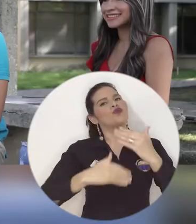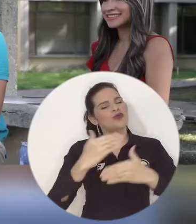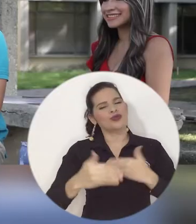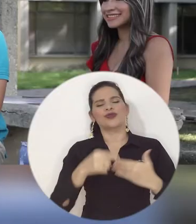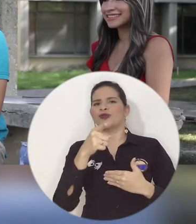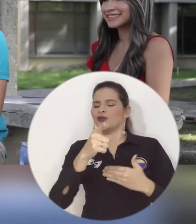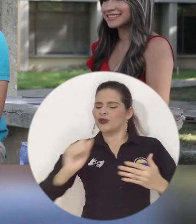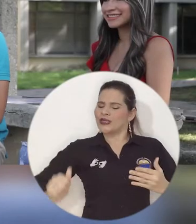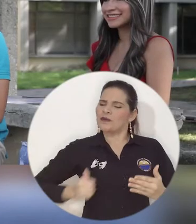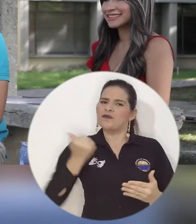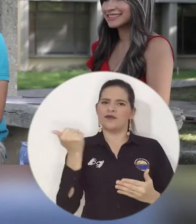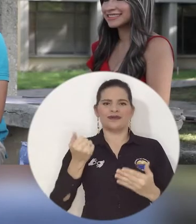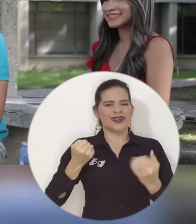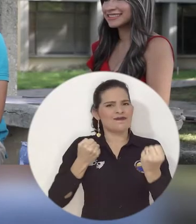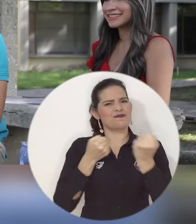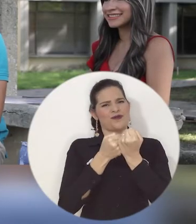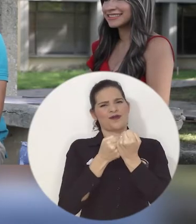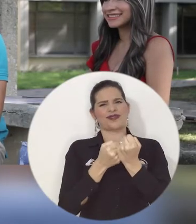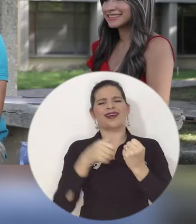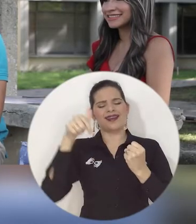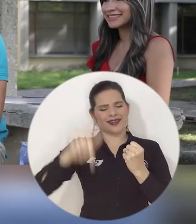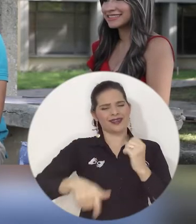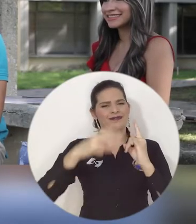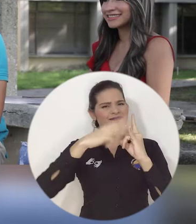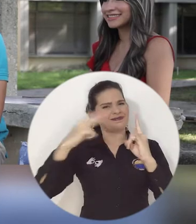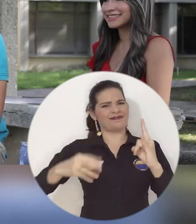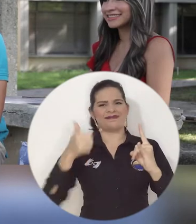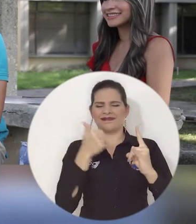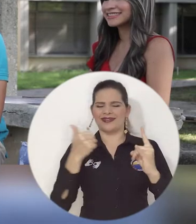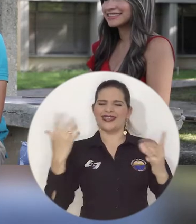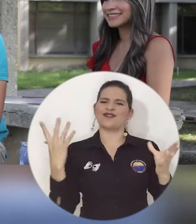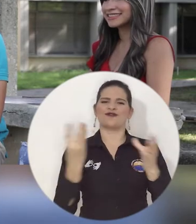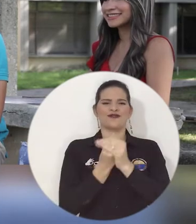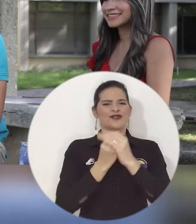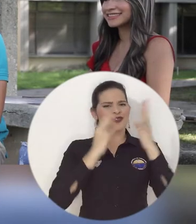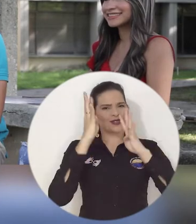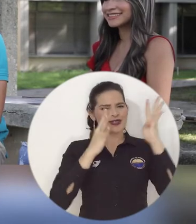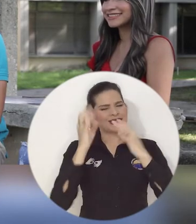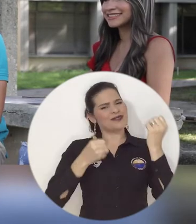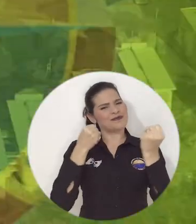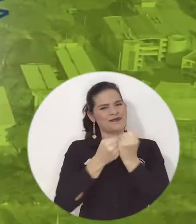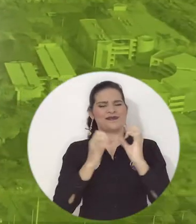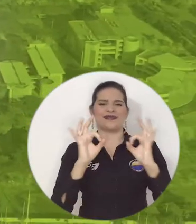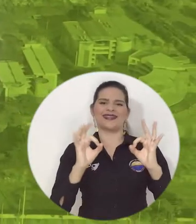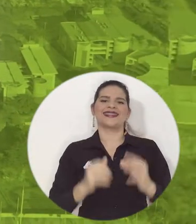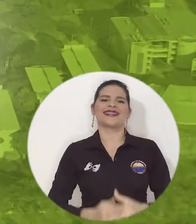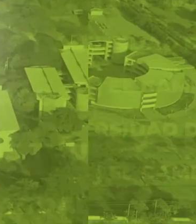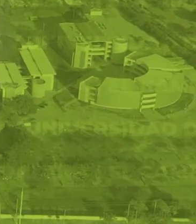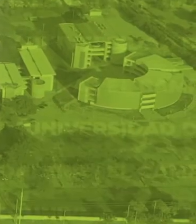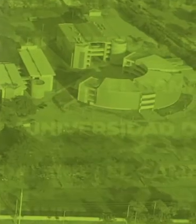proceso liderado desde el plan de gobierno por una universidad más incluyente e innovadora.